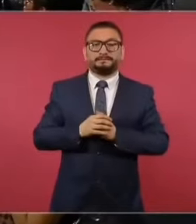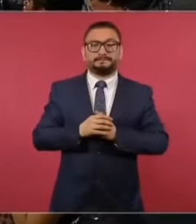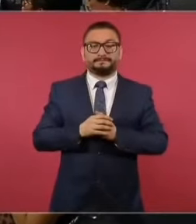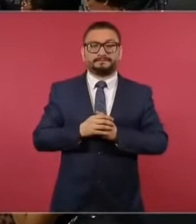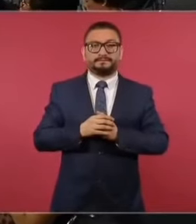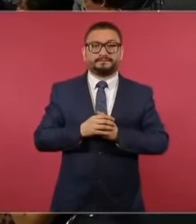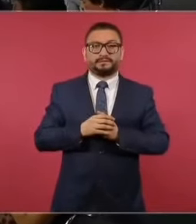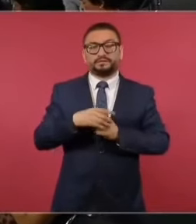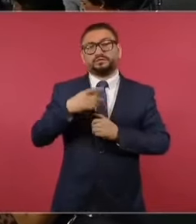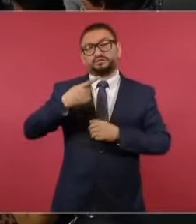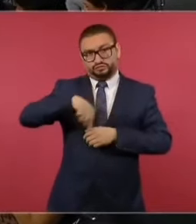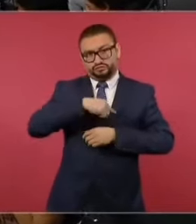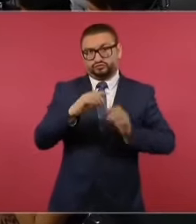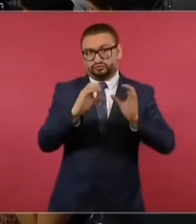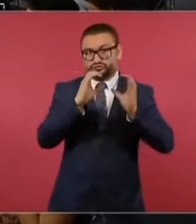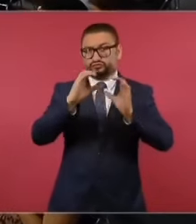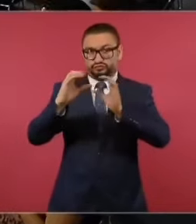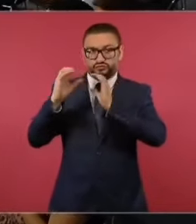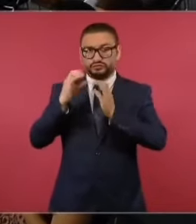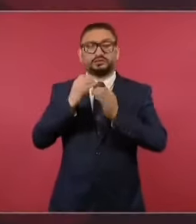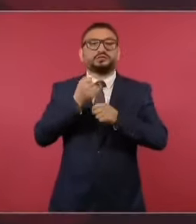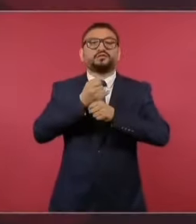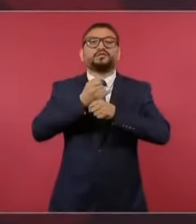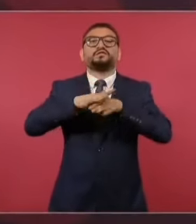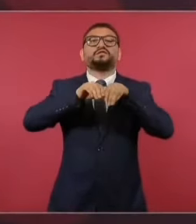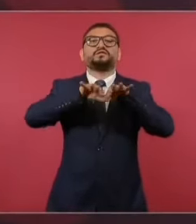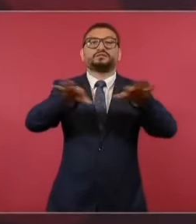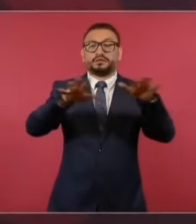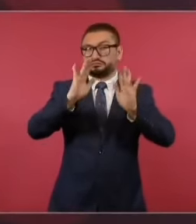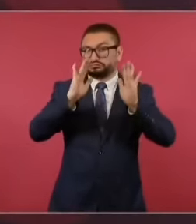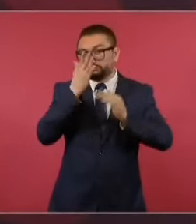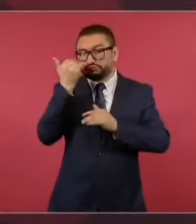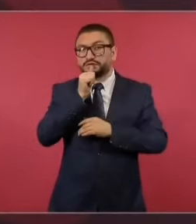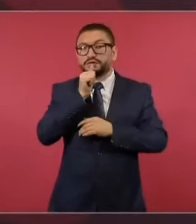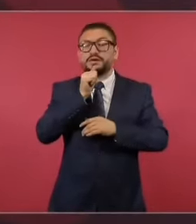hay que tener cuidado, ¿no?, con lo que se difunde, que el